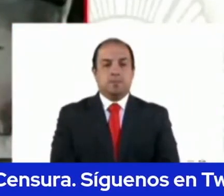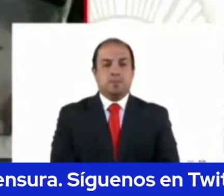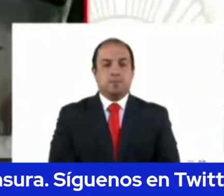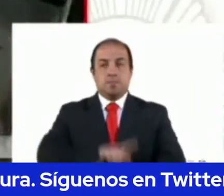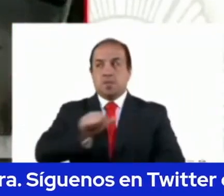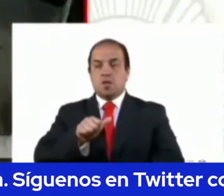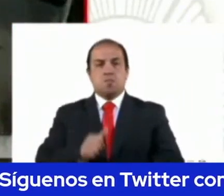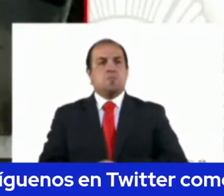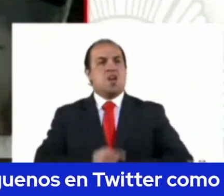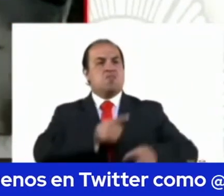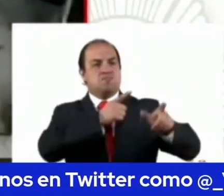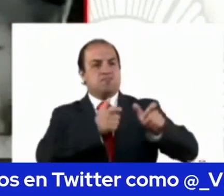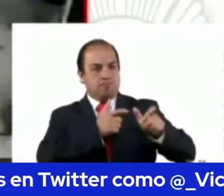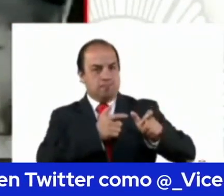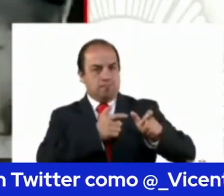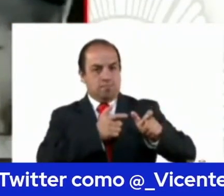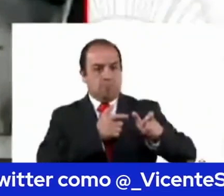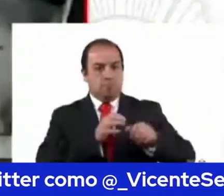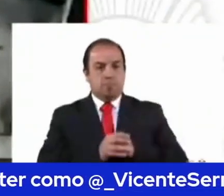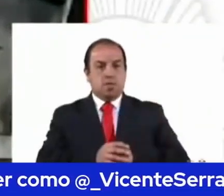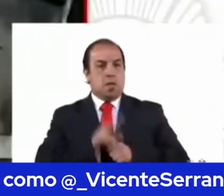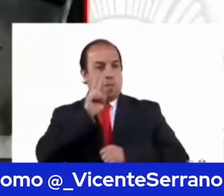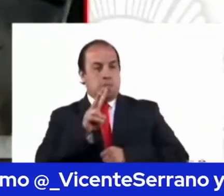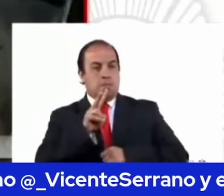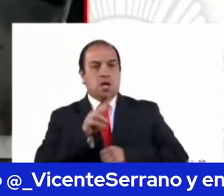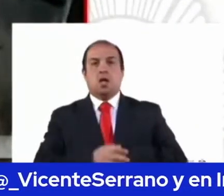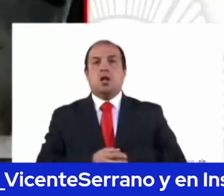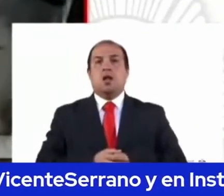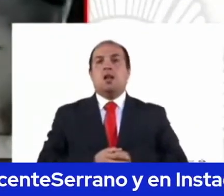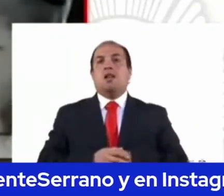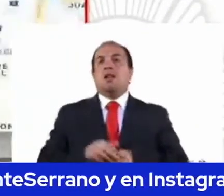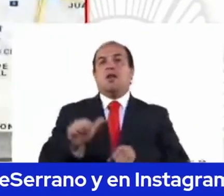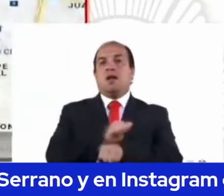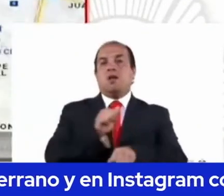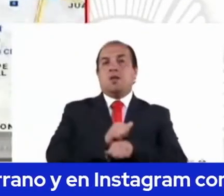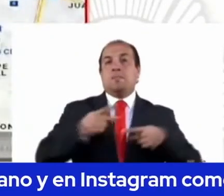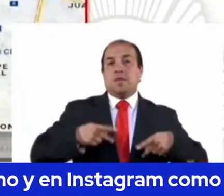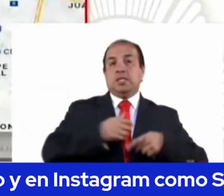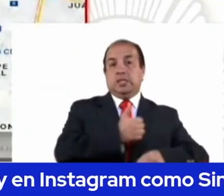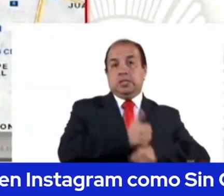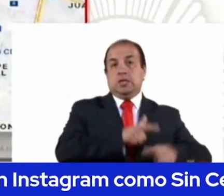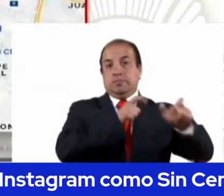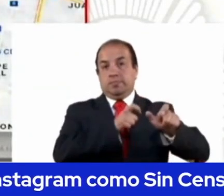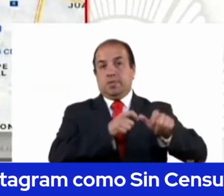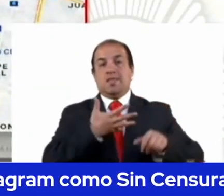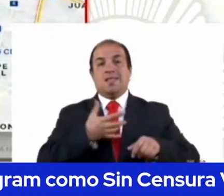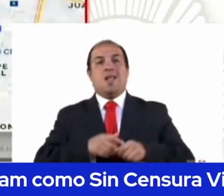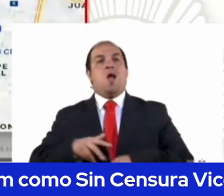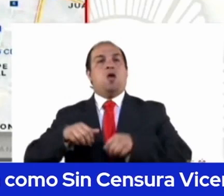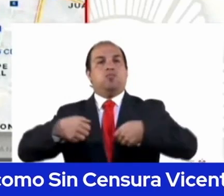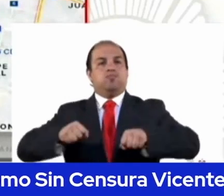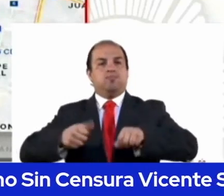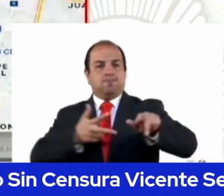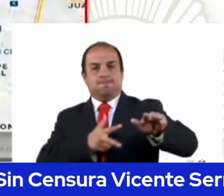hay políticos que están inmiscuidos, desafortunadamente, unos más que otros, con el crimen organizado. Se